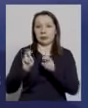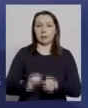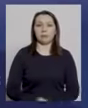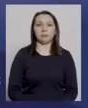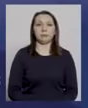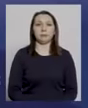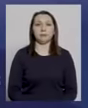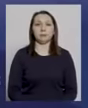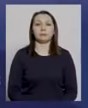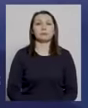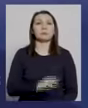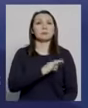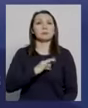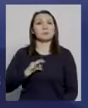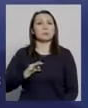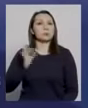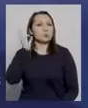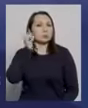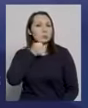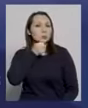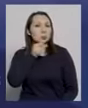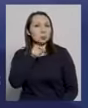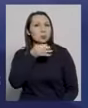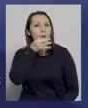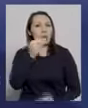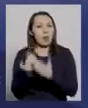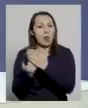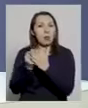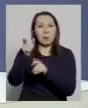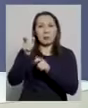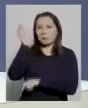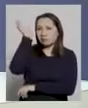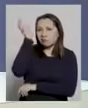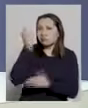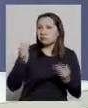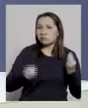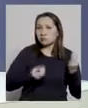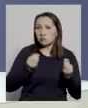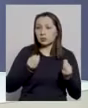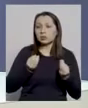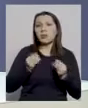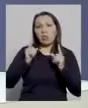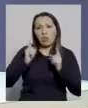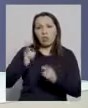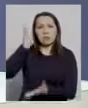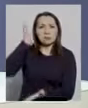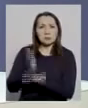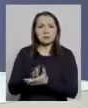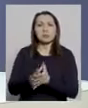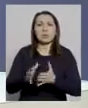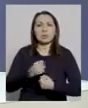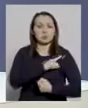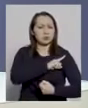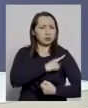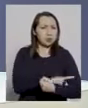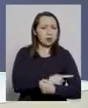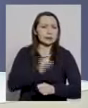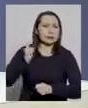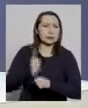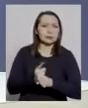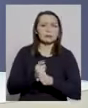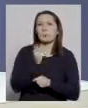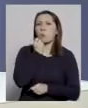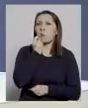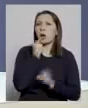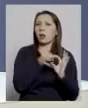materias. Ministro, usted dijo también en la mañana, si la gente no entiende por la razón, vamos a tener que aplicar más fuerza. ¿A